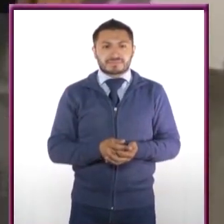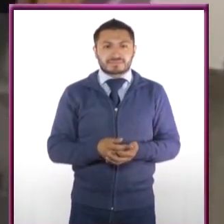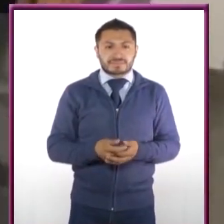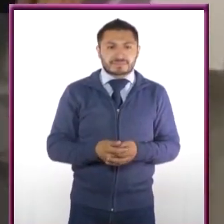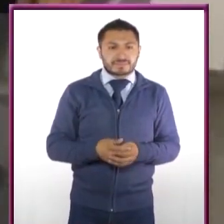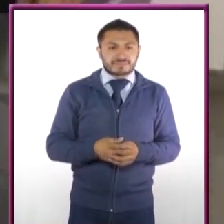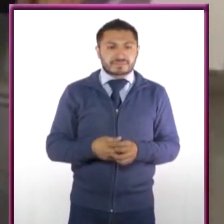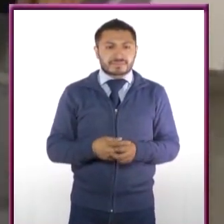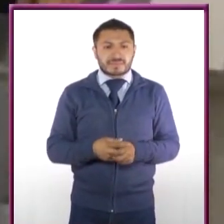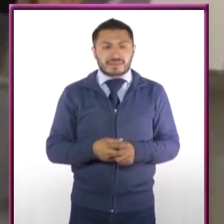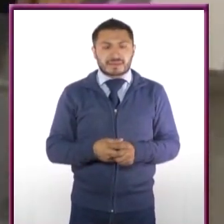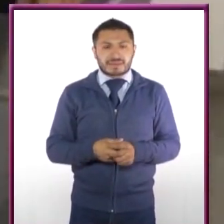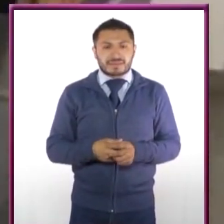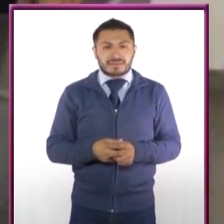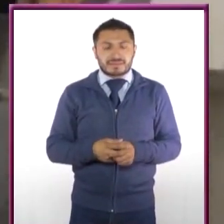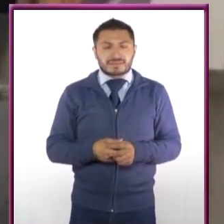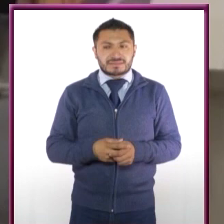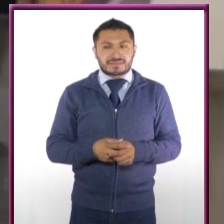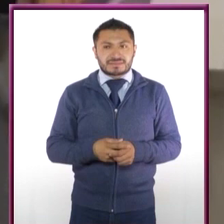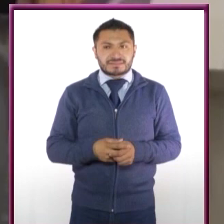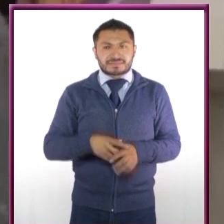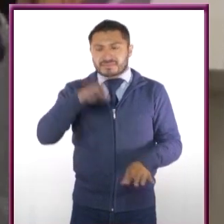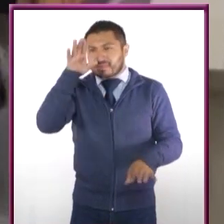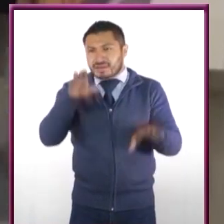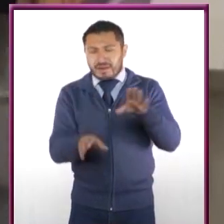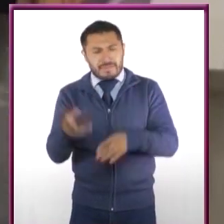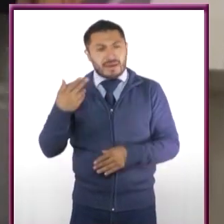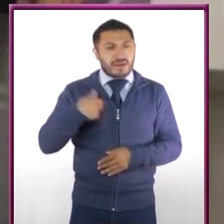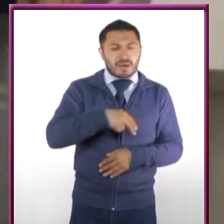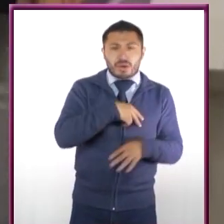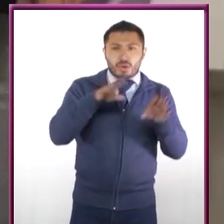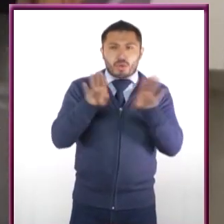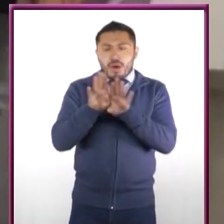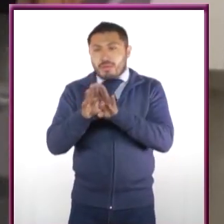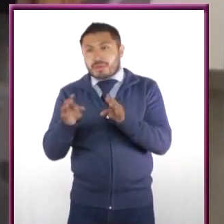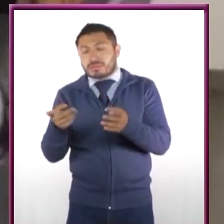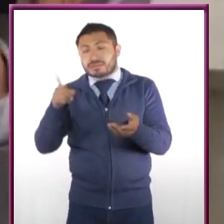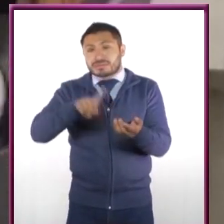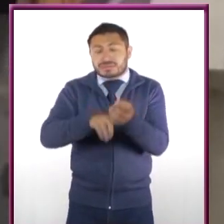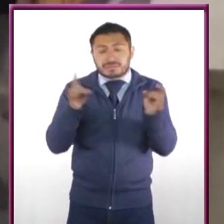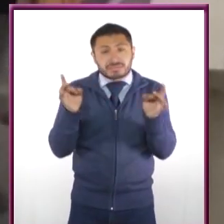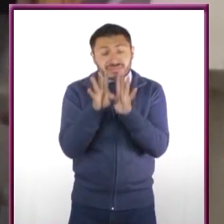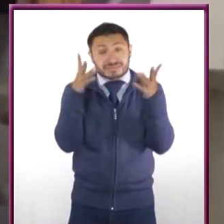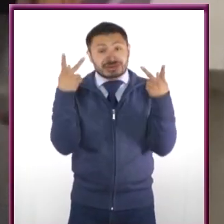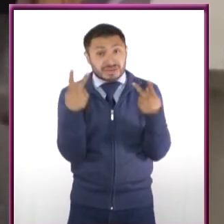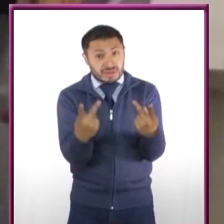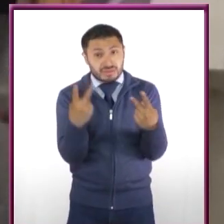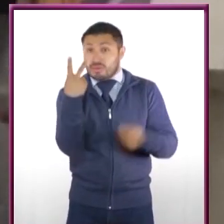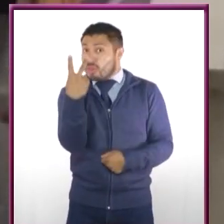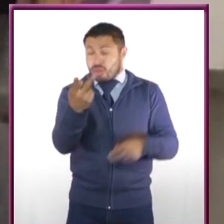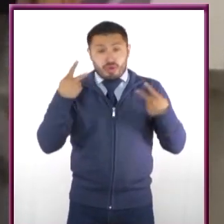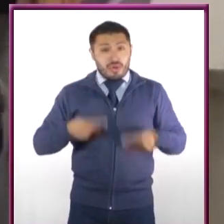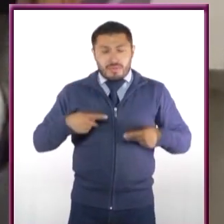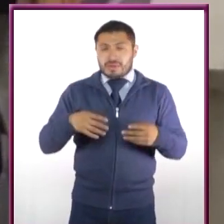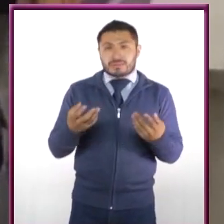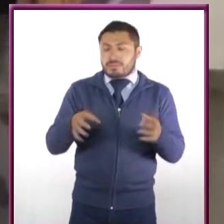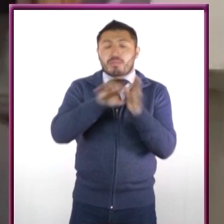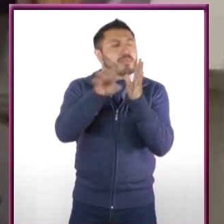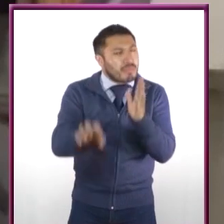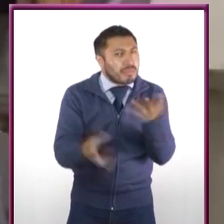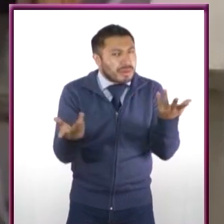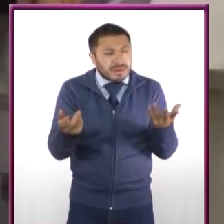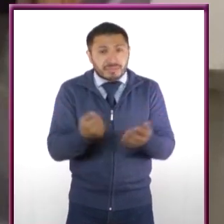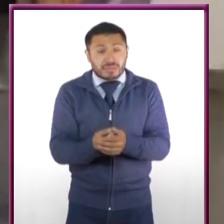veces, no sé, todos yo creo que hemos visto alguna situación en la que dos personas de repente, no sé, les pongo un